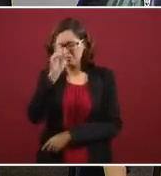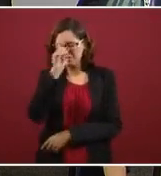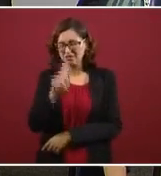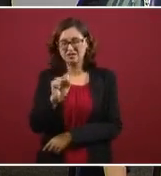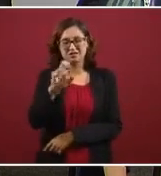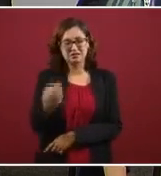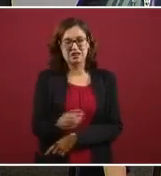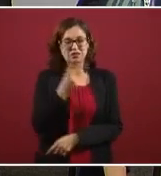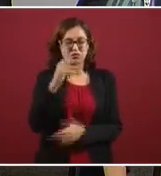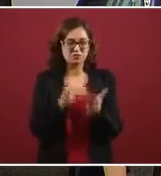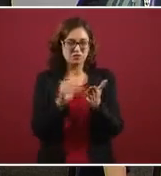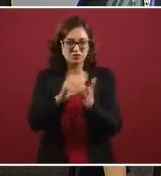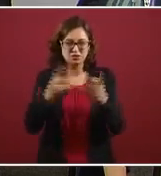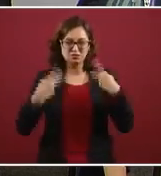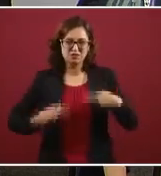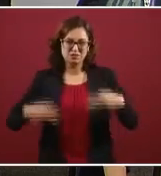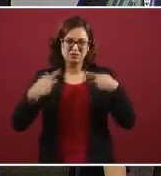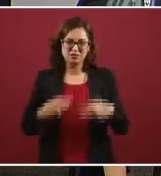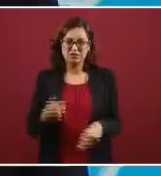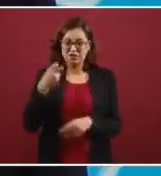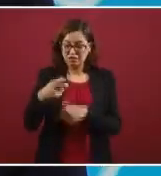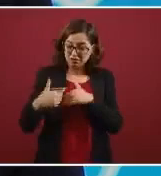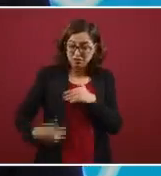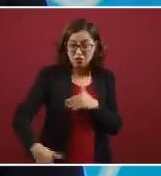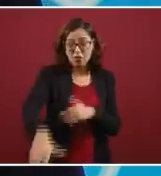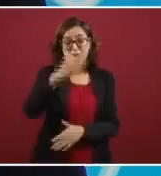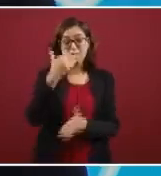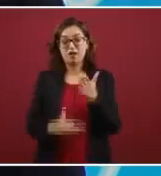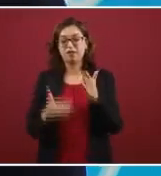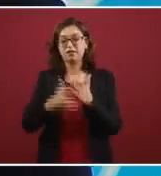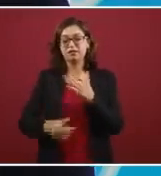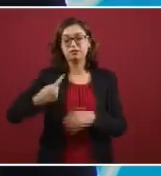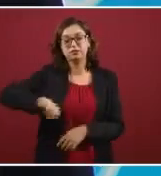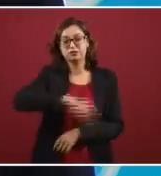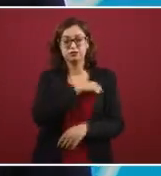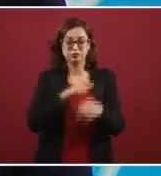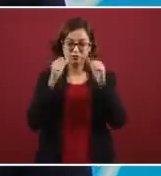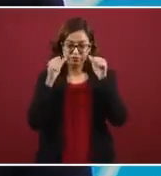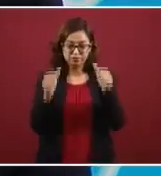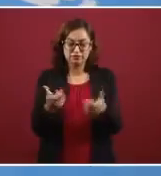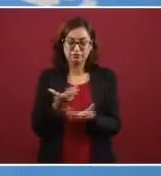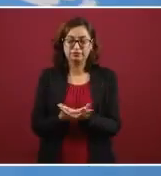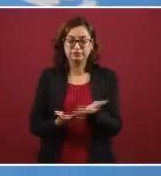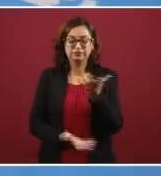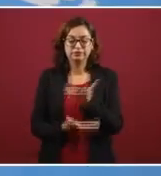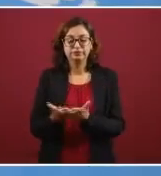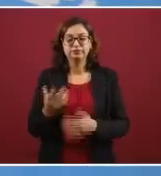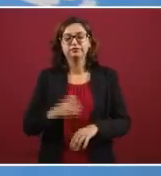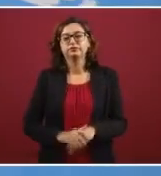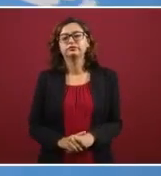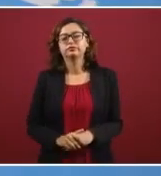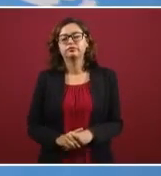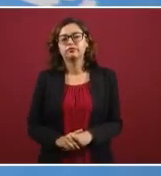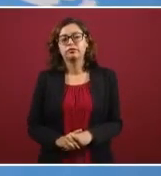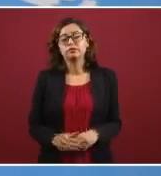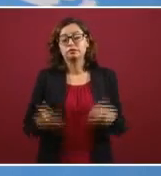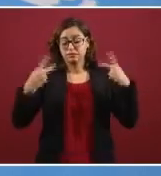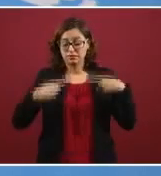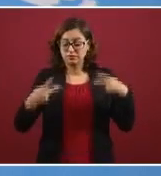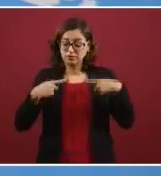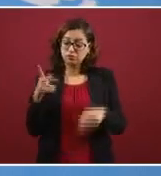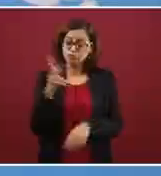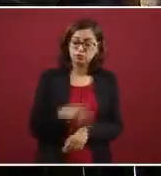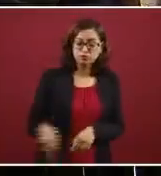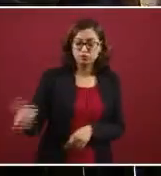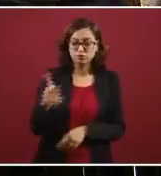extrema. Esa es nuestra tarea por delante. Amigos y amigas, el que ha caminado los pueblos